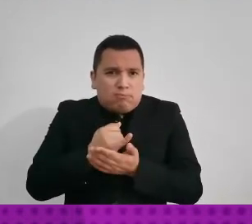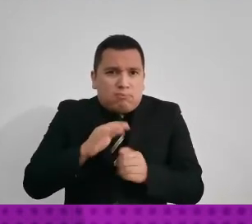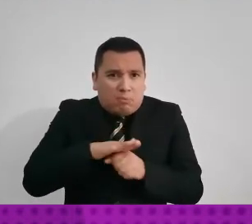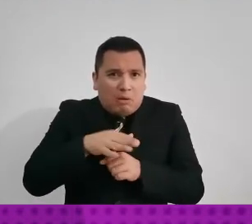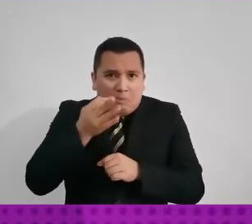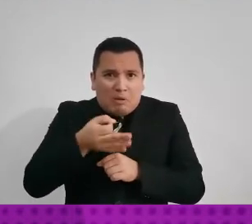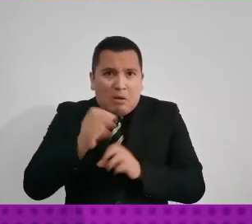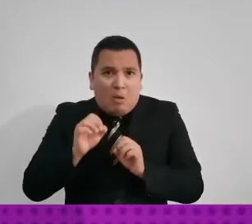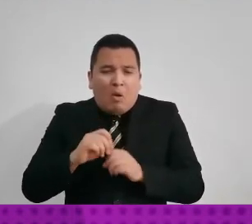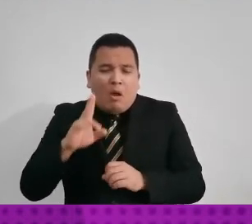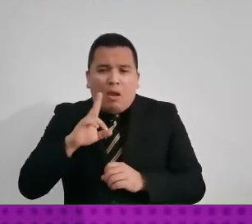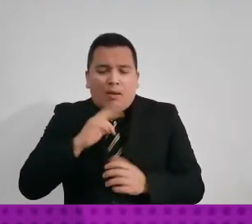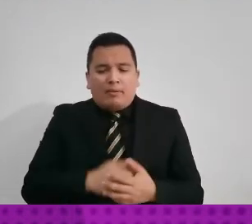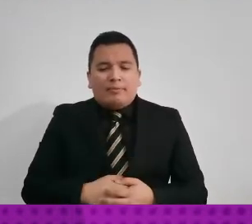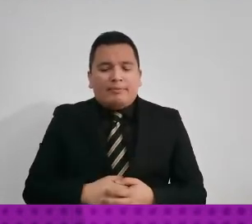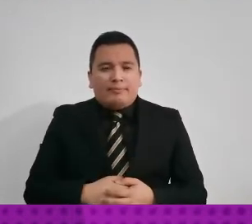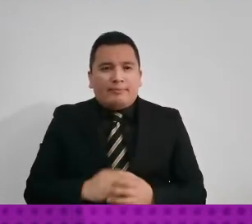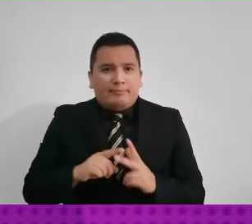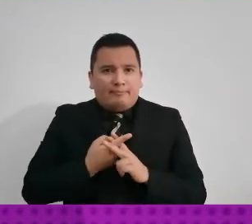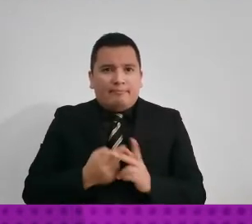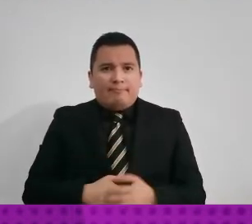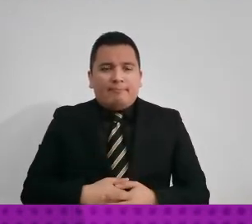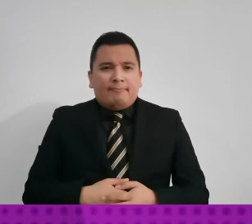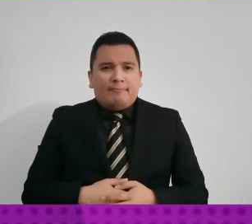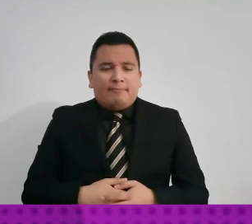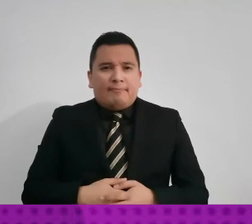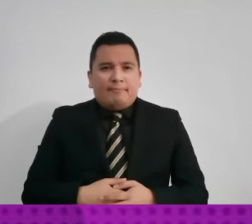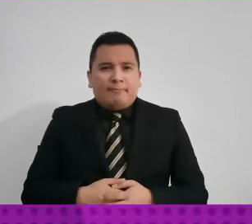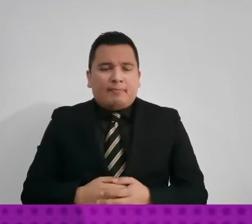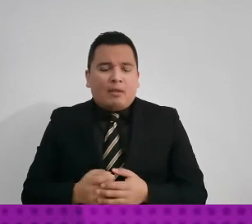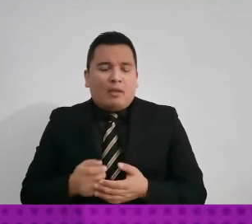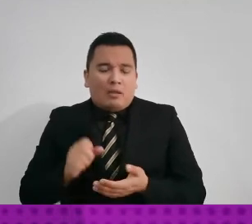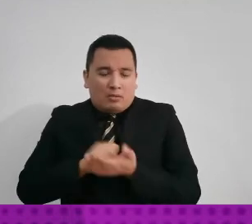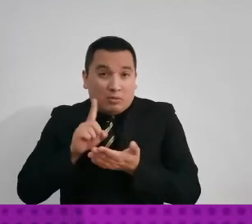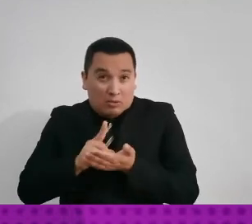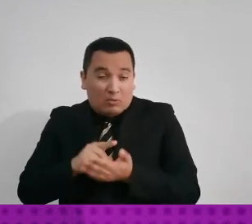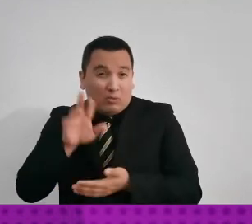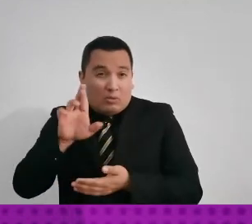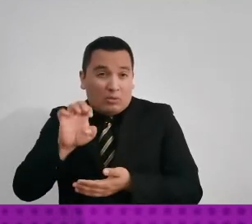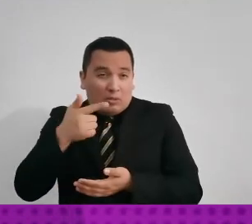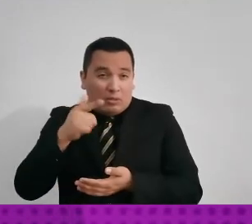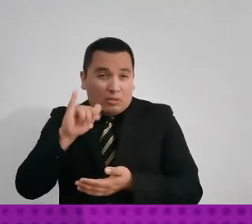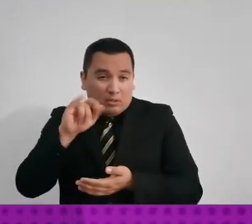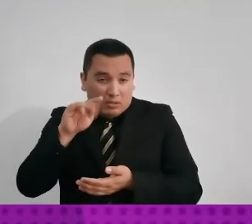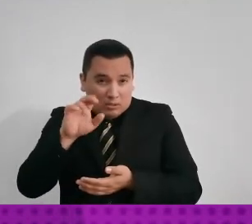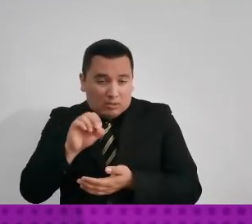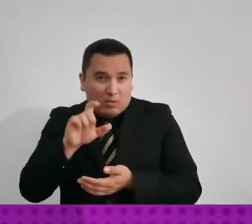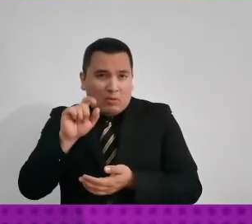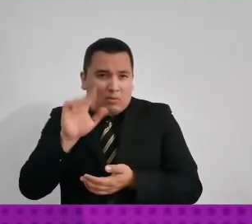municipales cuáles proceden y ahora sí empezar ya la cuestión de los registros o solicitudes de